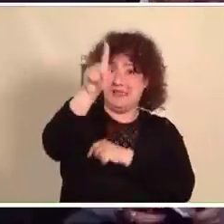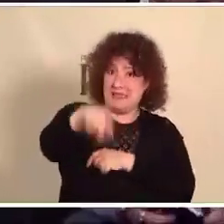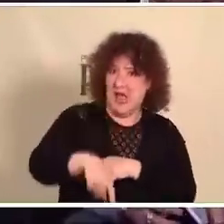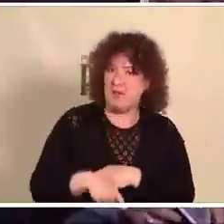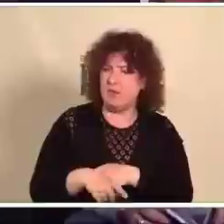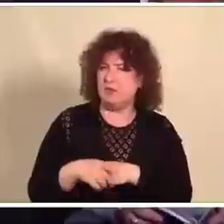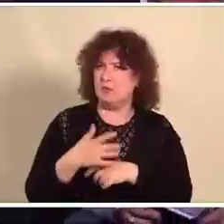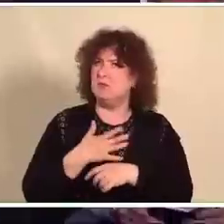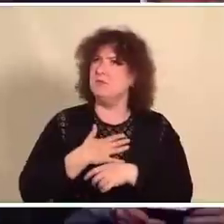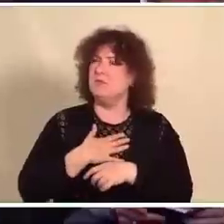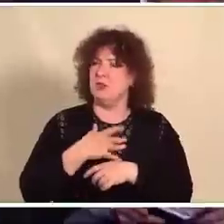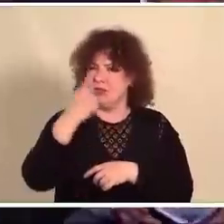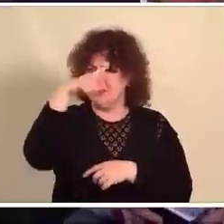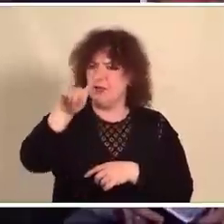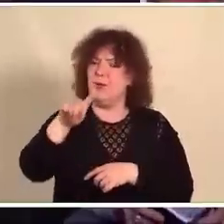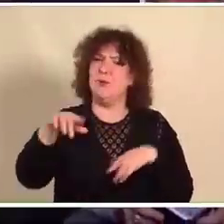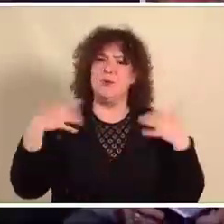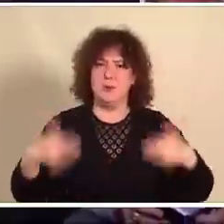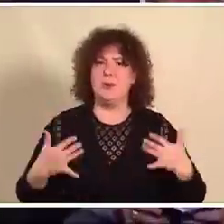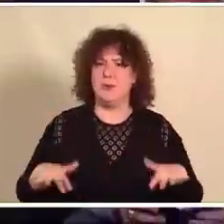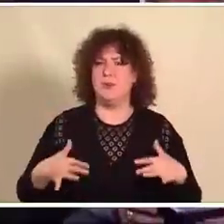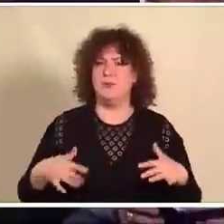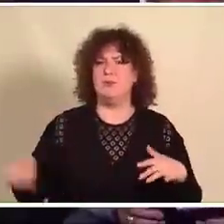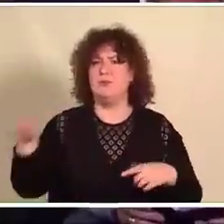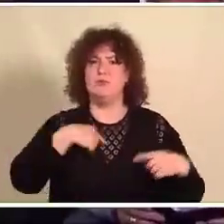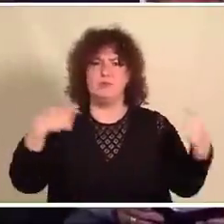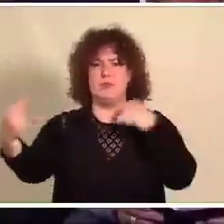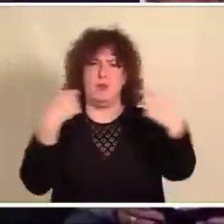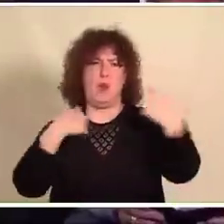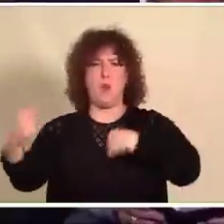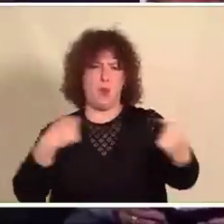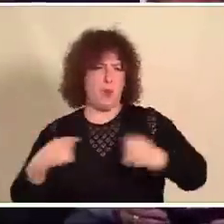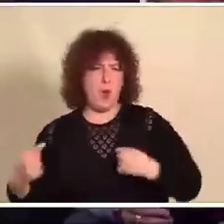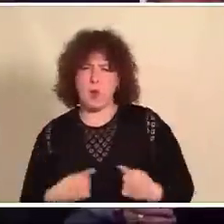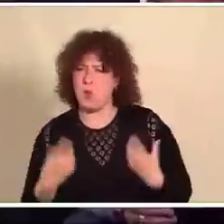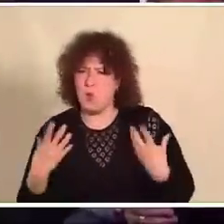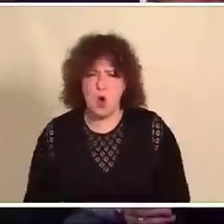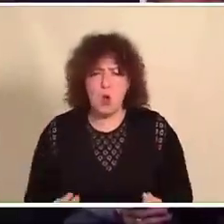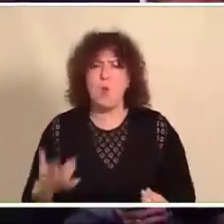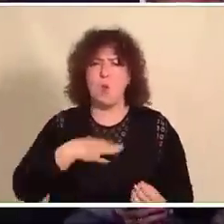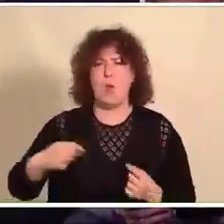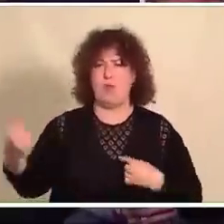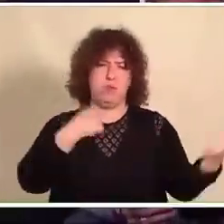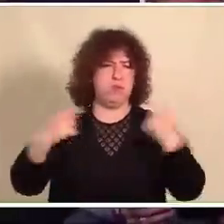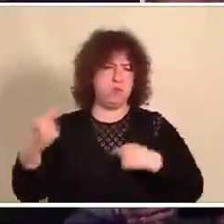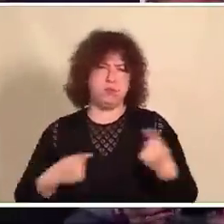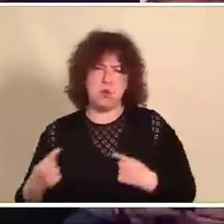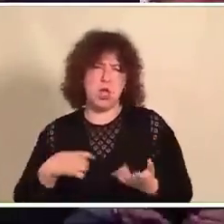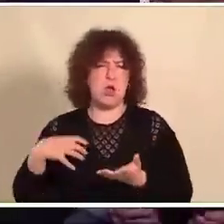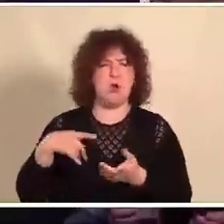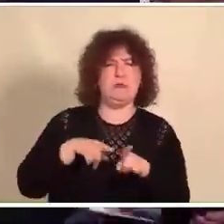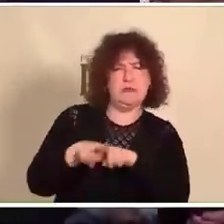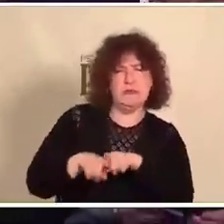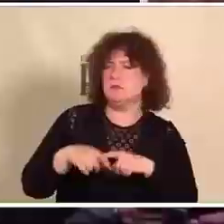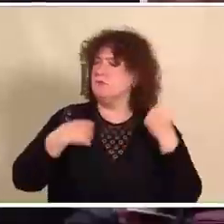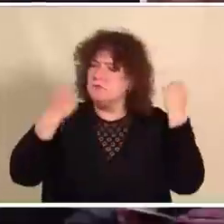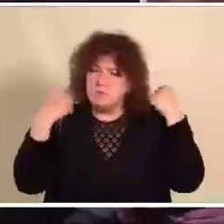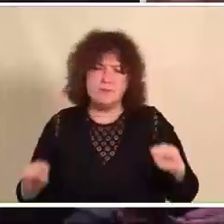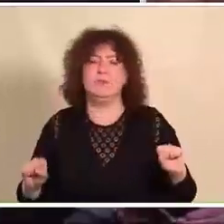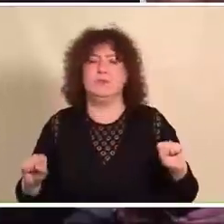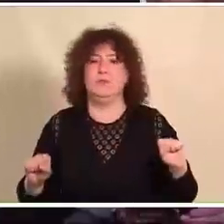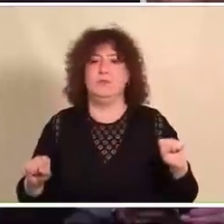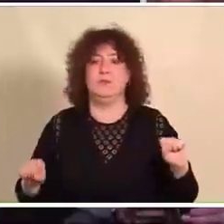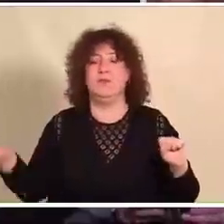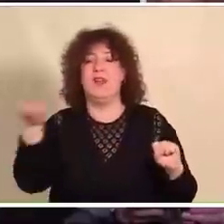nuestras posiciones nos exponen mucho a ser cuestionados e incluso criminalizados quienes soy ridiculizan